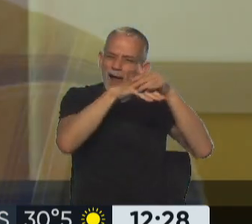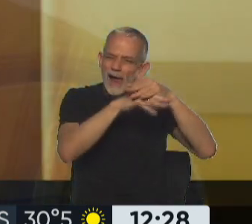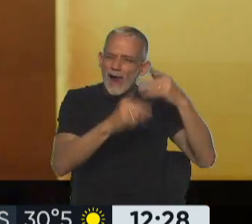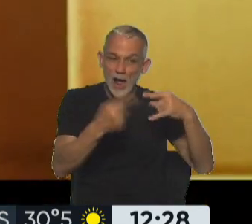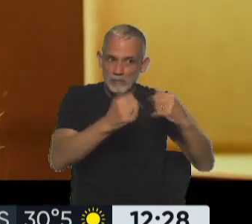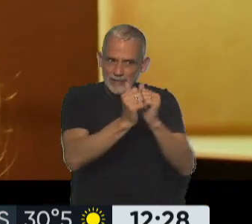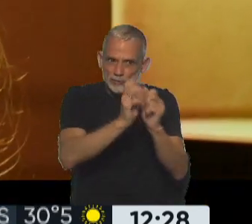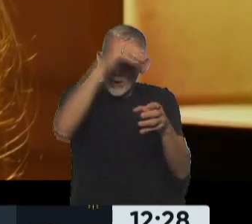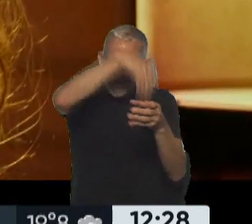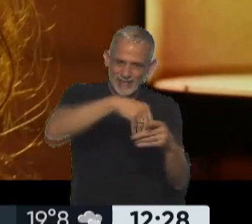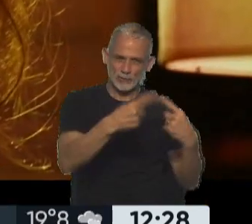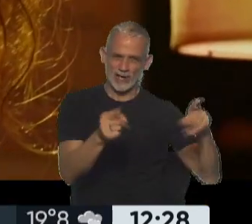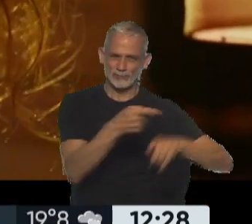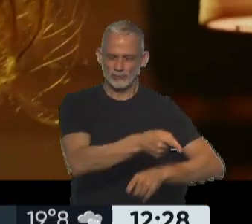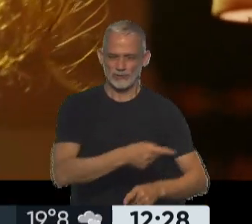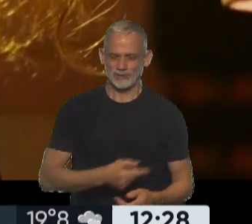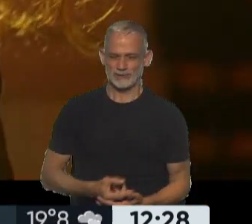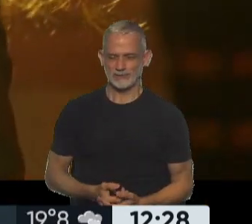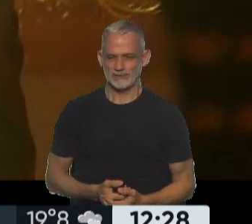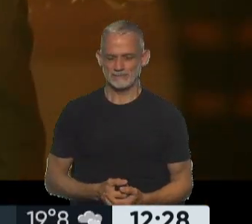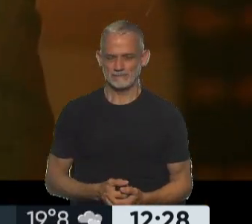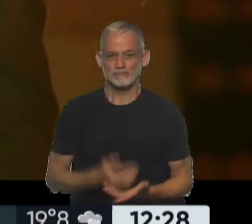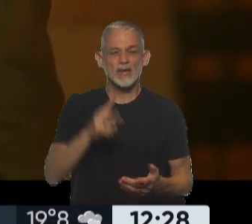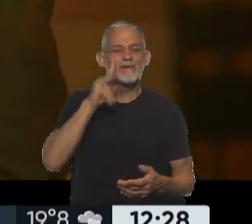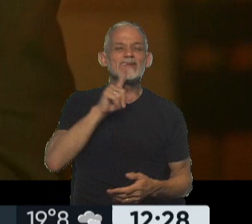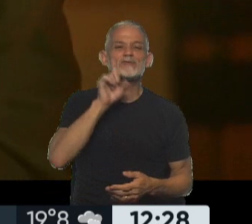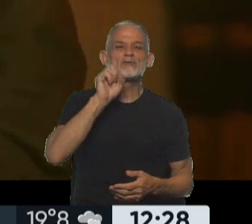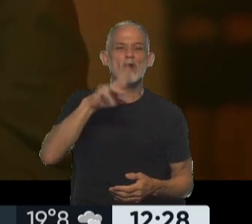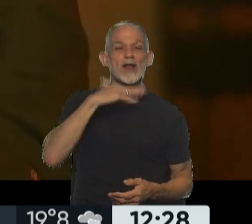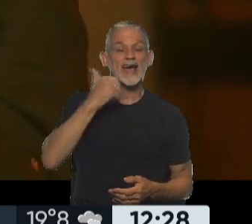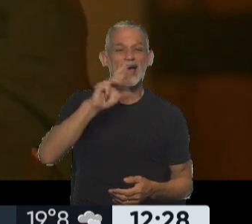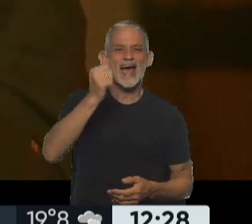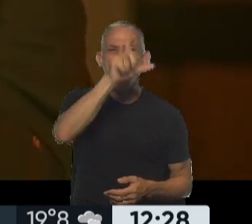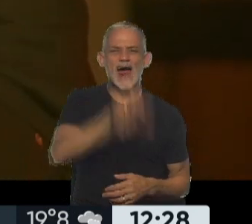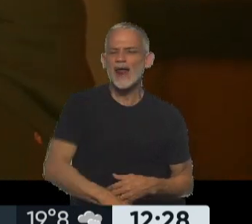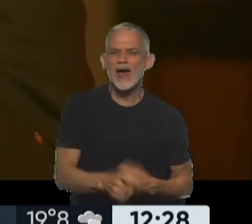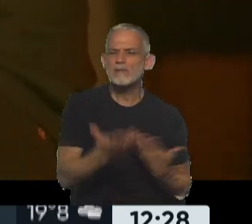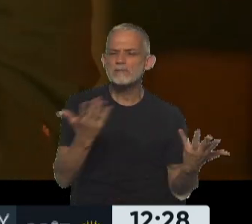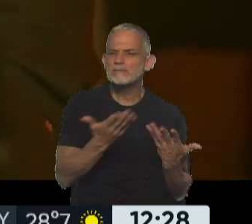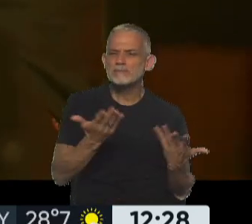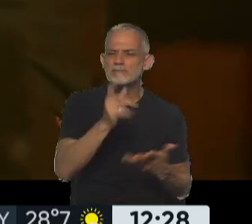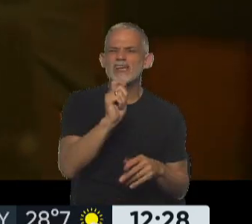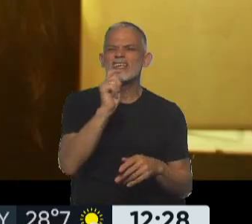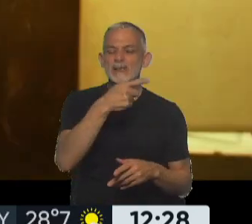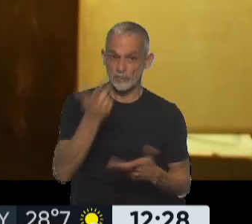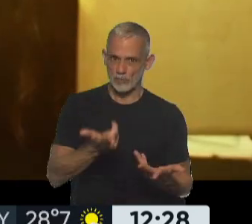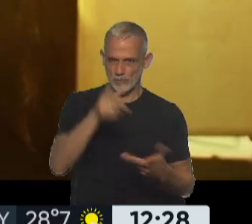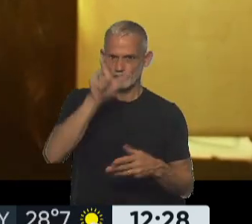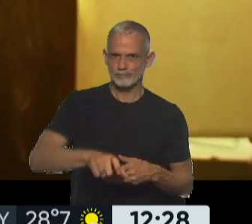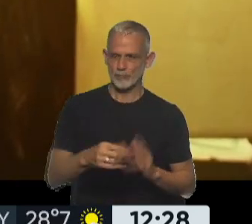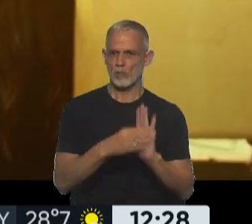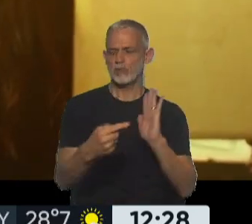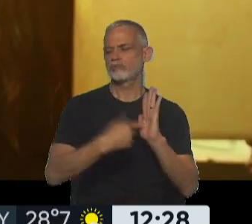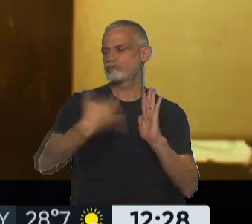entrega de mejor forma, creo yo. Víctor Jara, para vos, ¿qué significa? Bueno, un referente